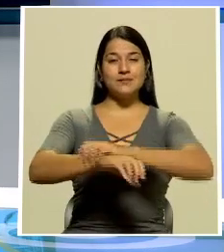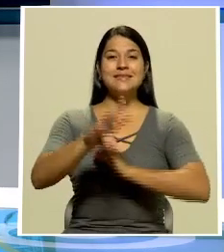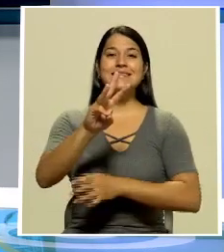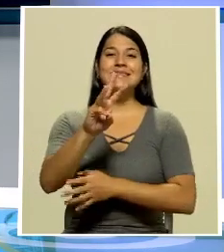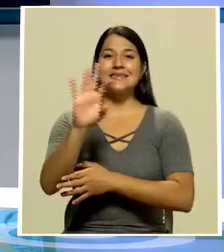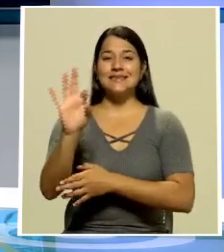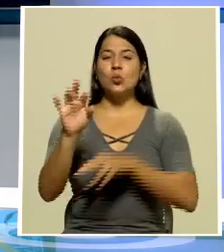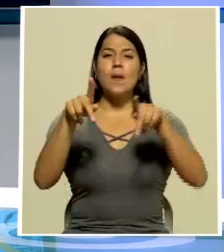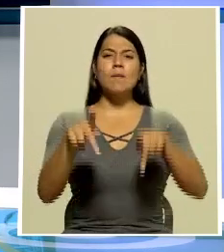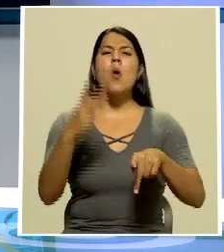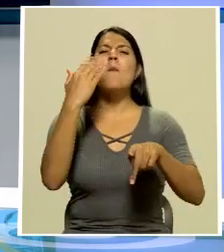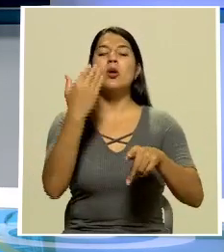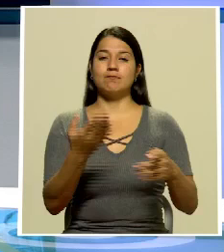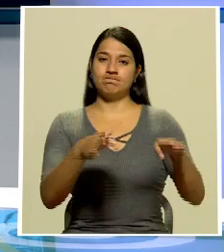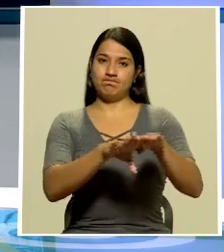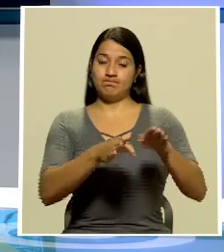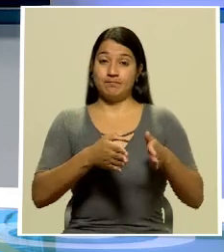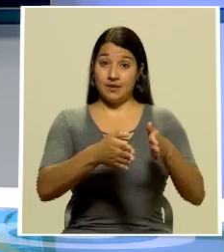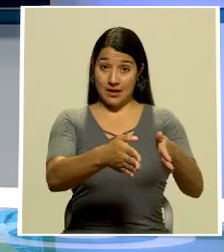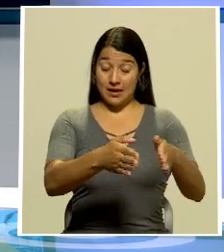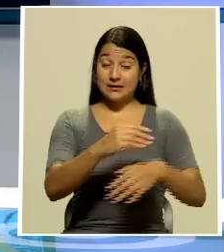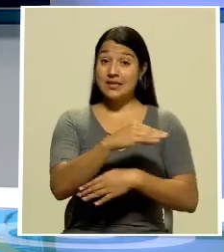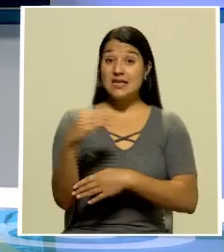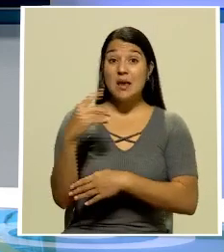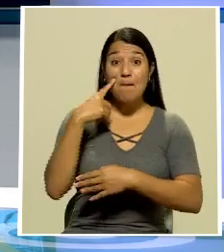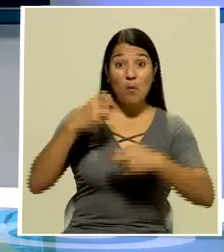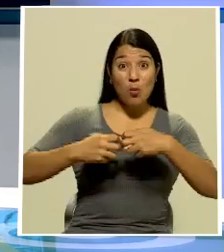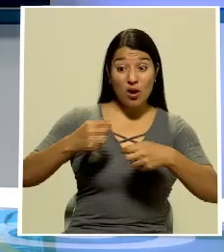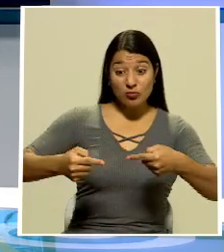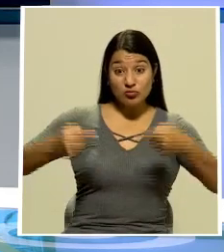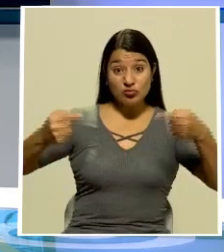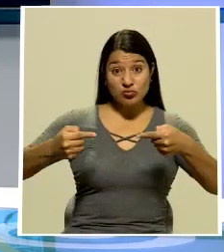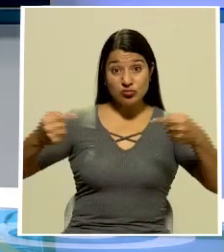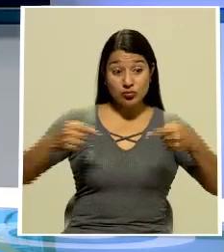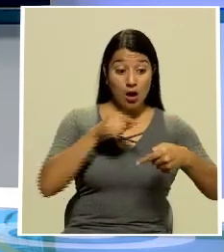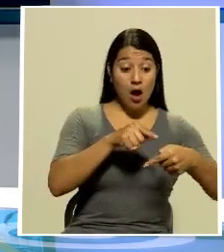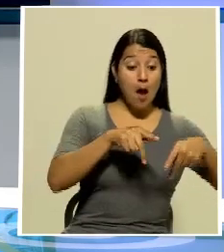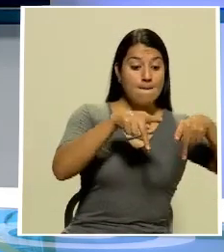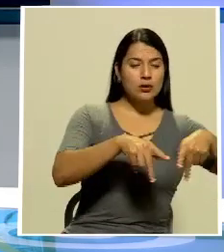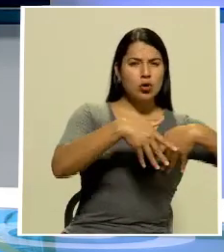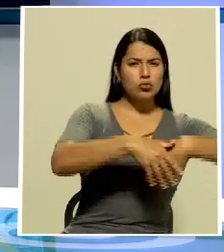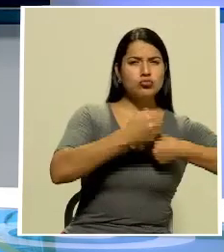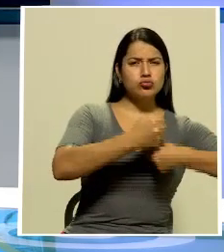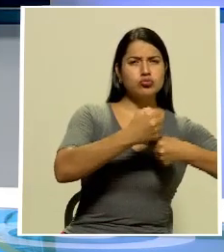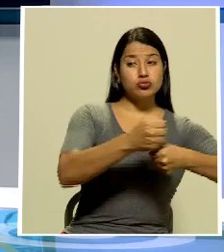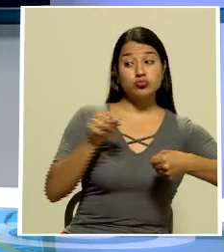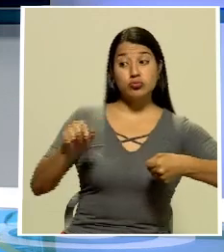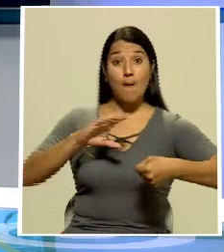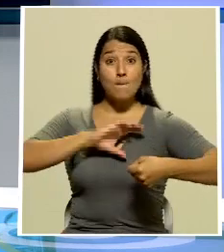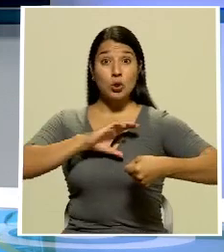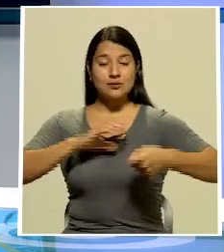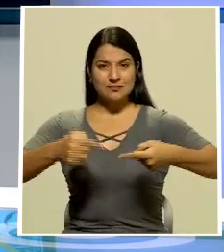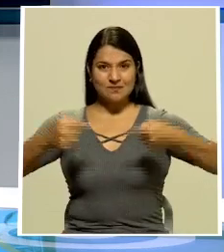vía pública y, como resultado de los enfrentamientos entre manifestantes y la fuerza pública, se reporta